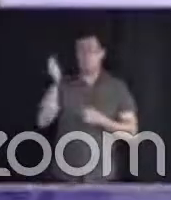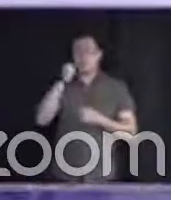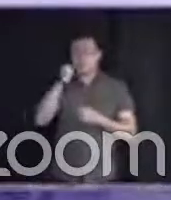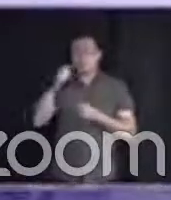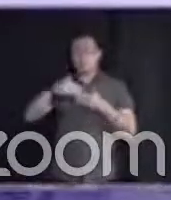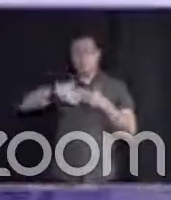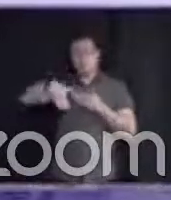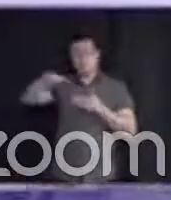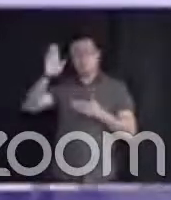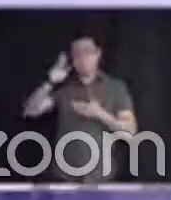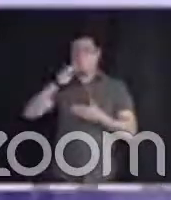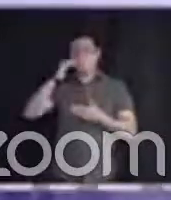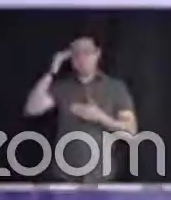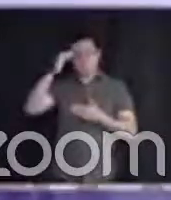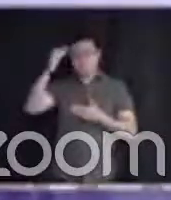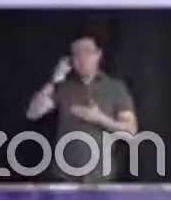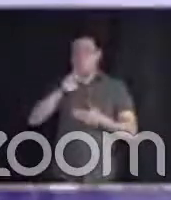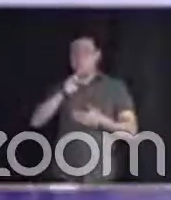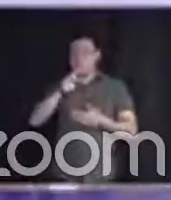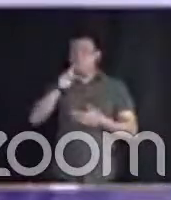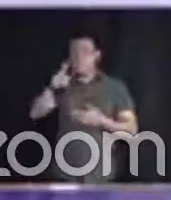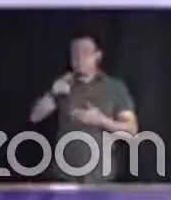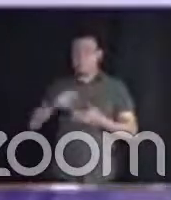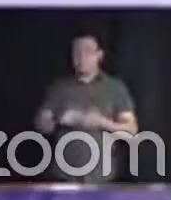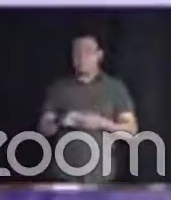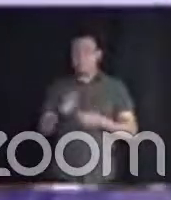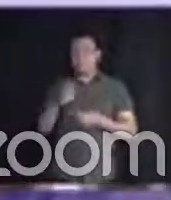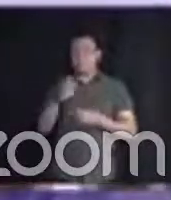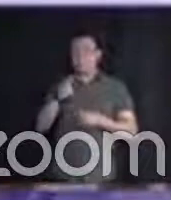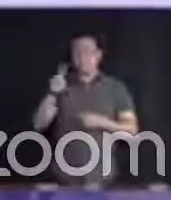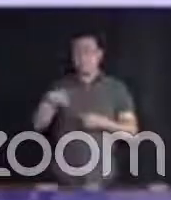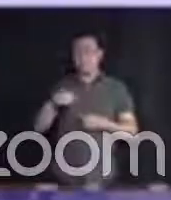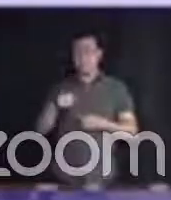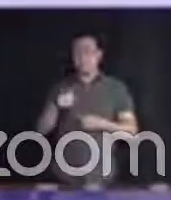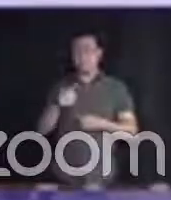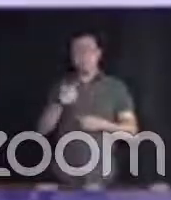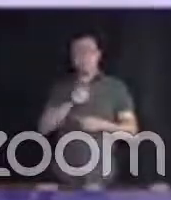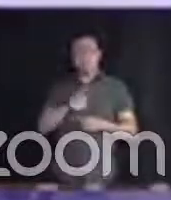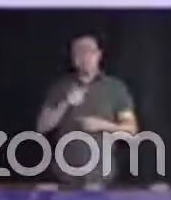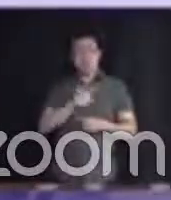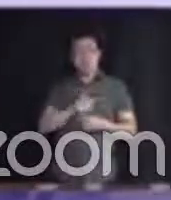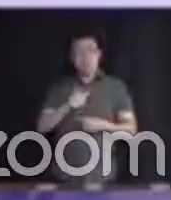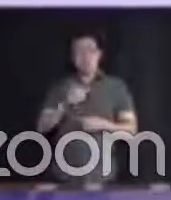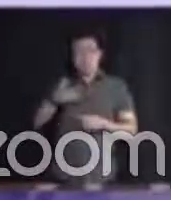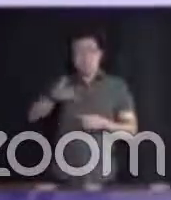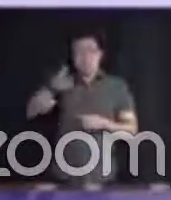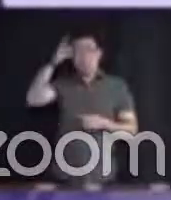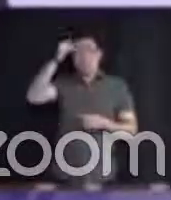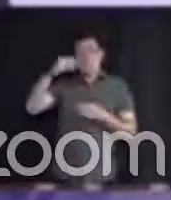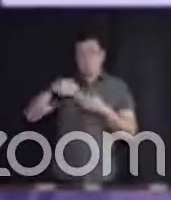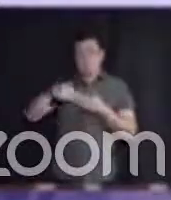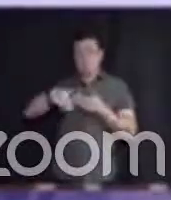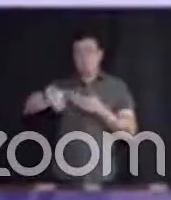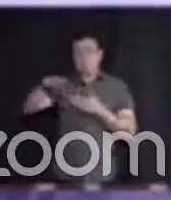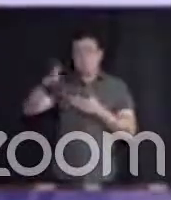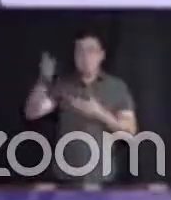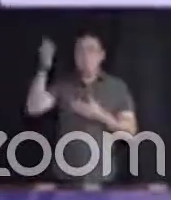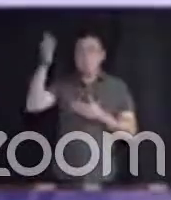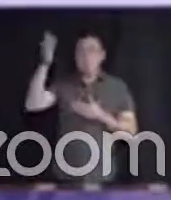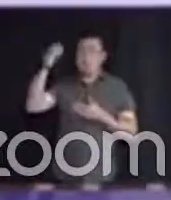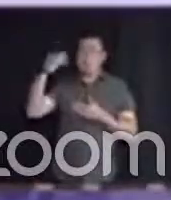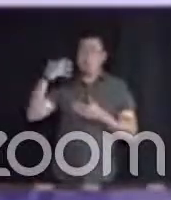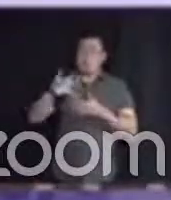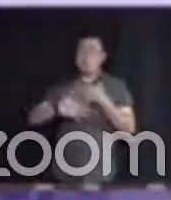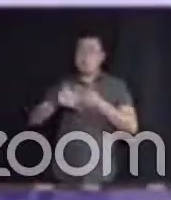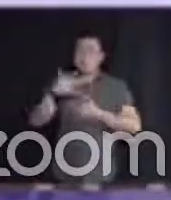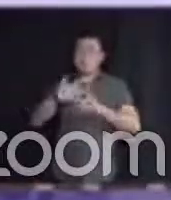tiempos que vengan sean mejores. ¿Y qué les puedo decir? He disfrutado todo este tiempo. Después